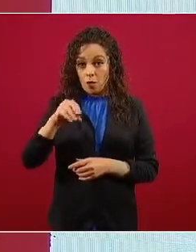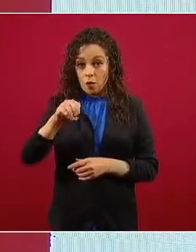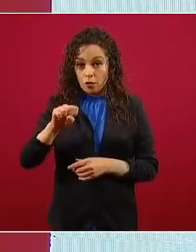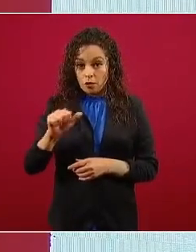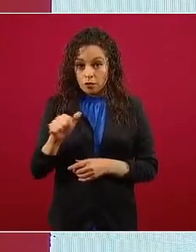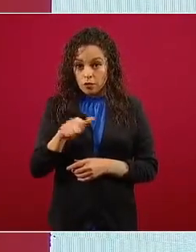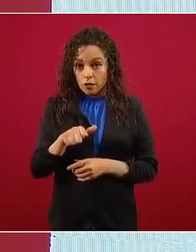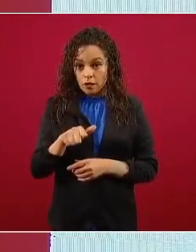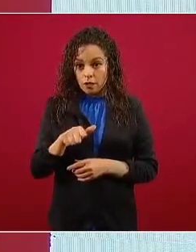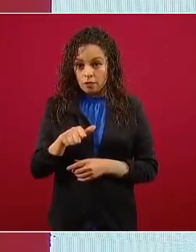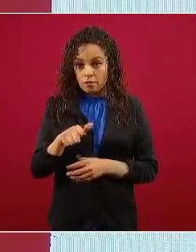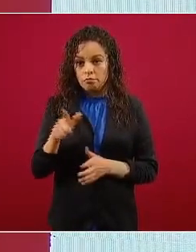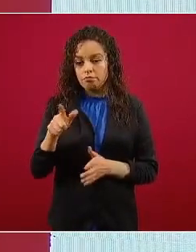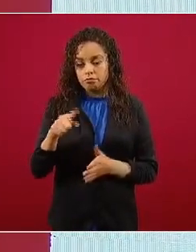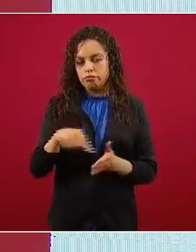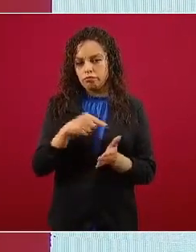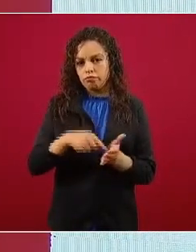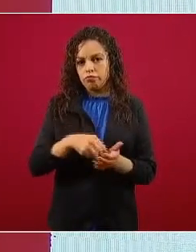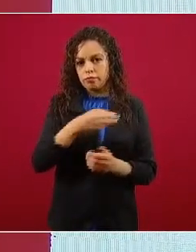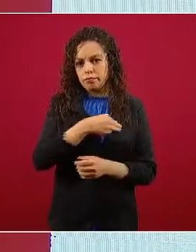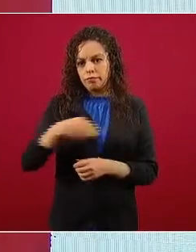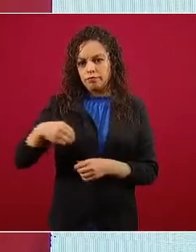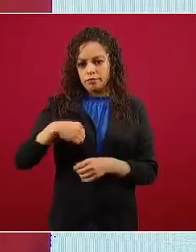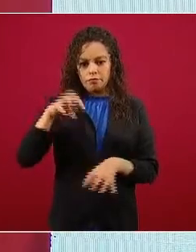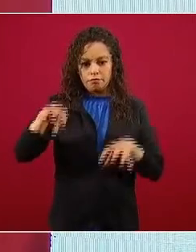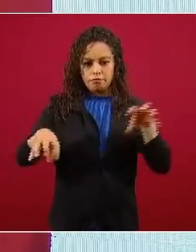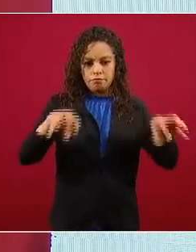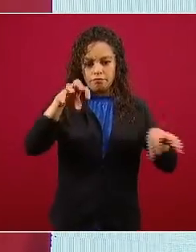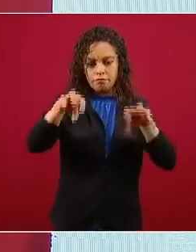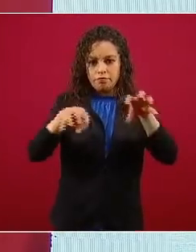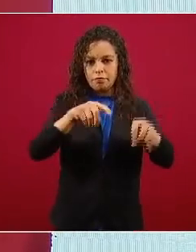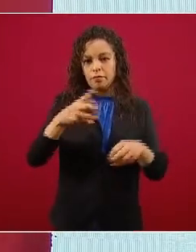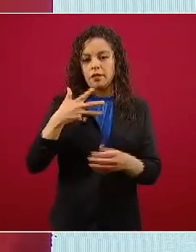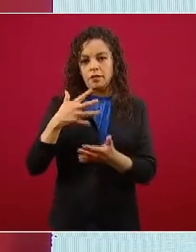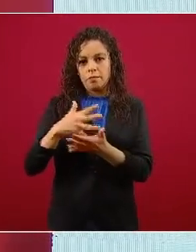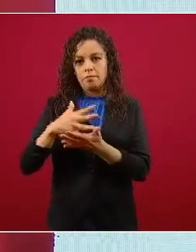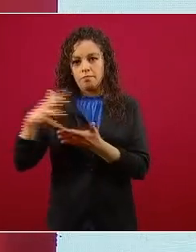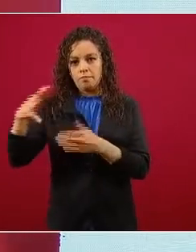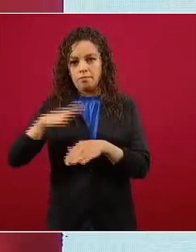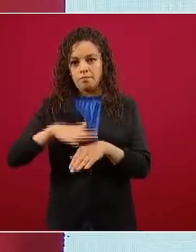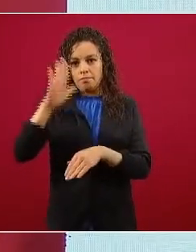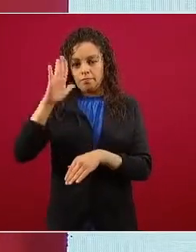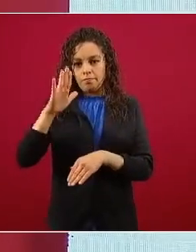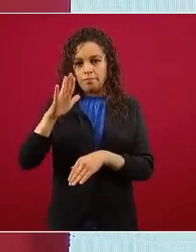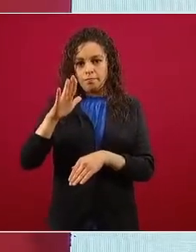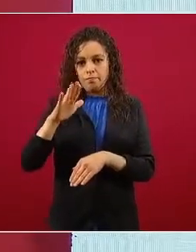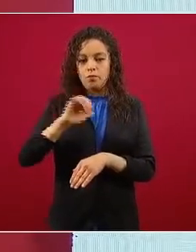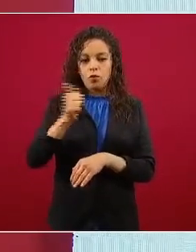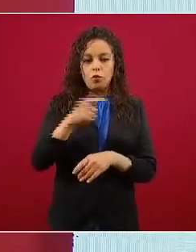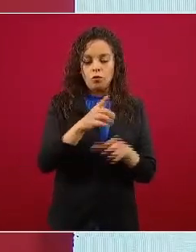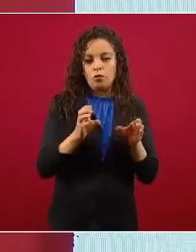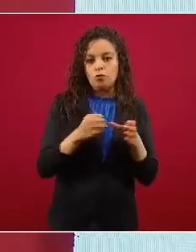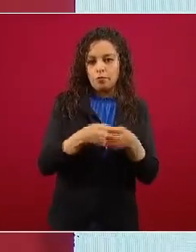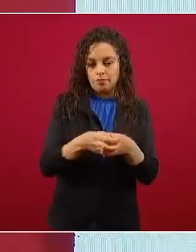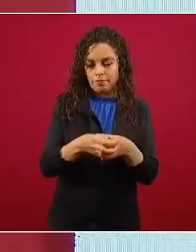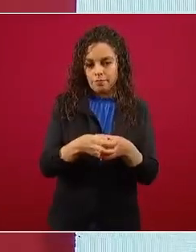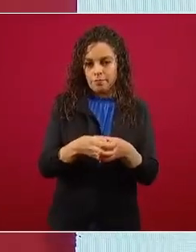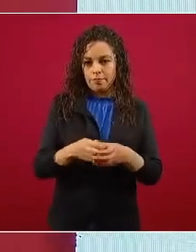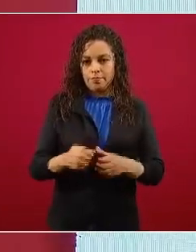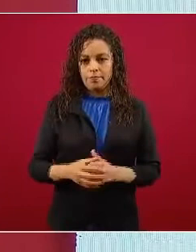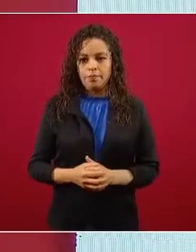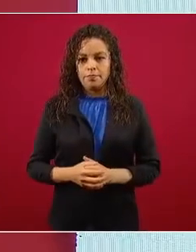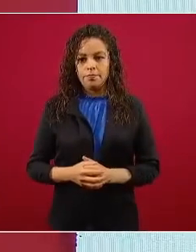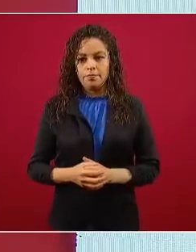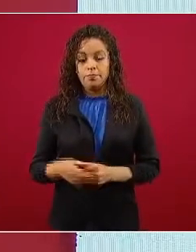poco de dispersión en algunos municipios donde hay asentamientos humanos más pequeños. Esto no quiere decir que no va a